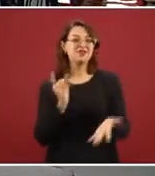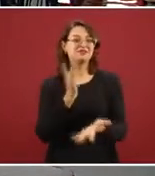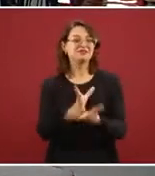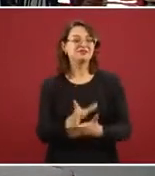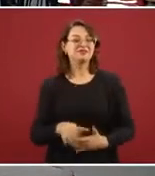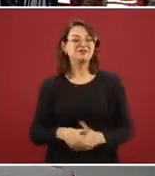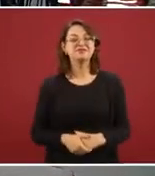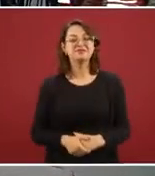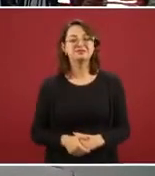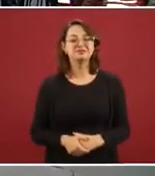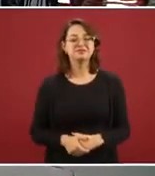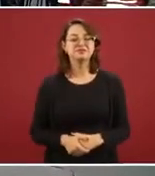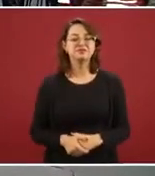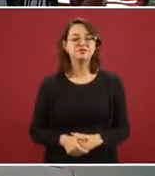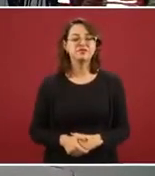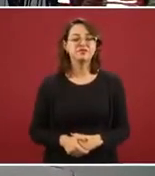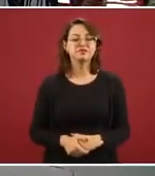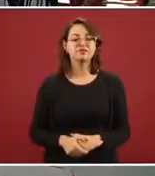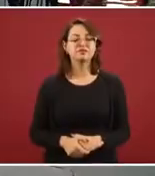este